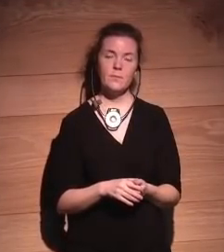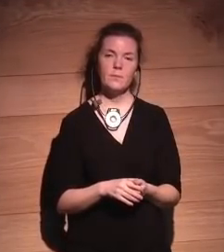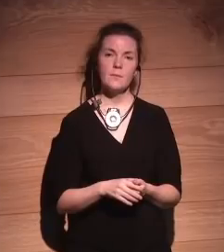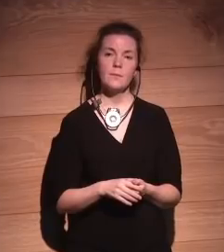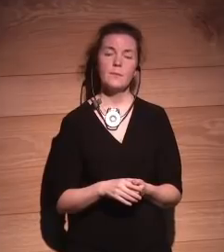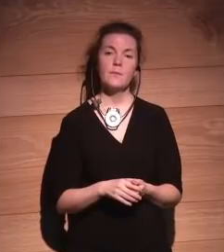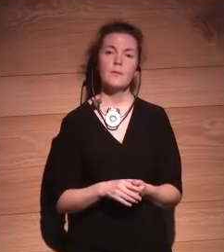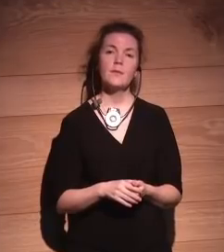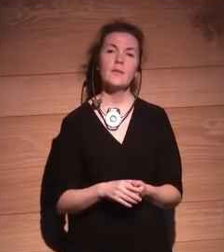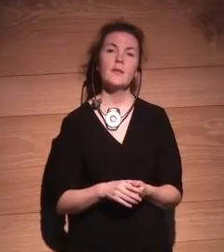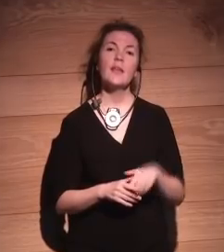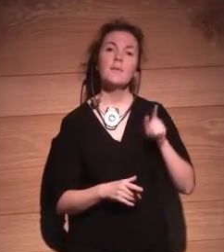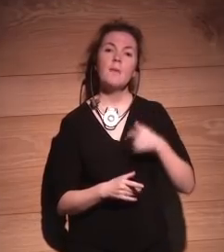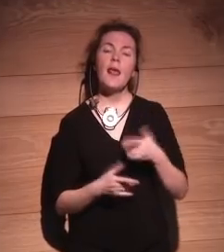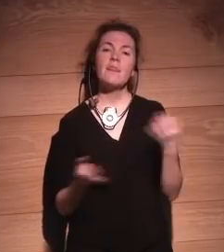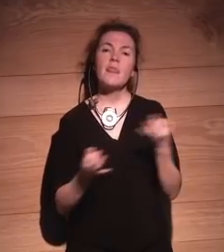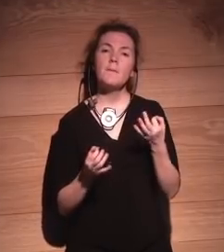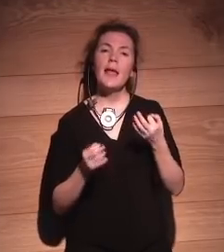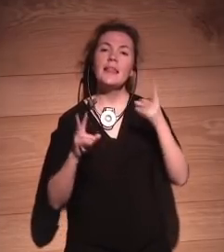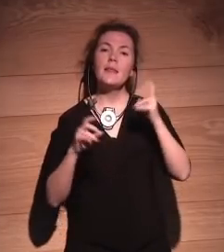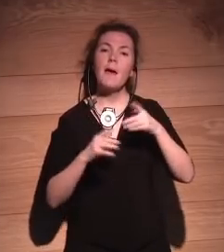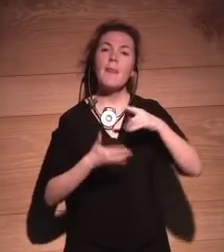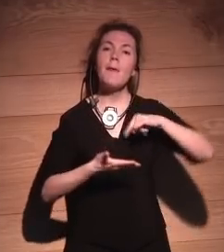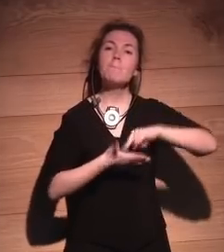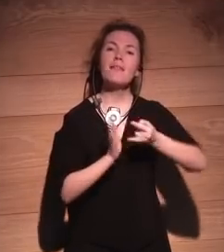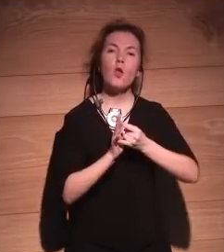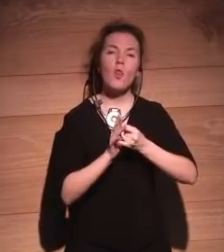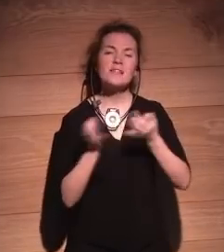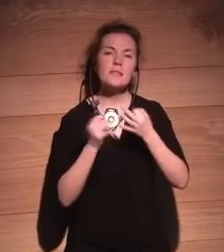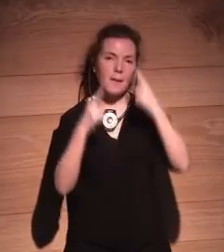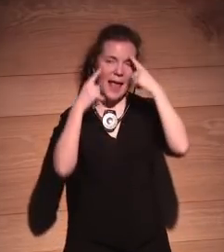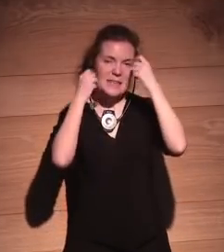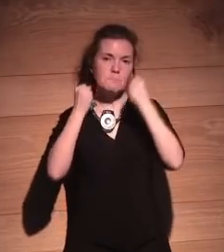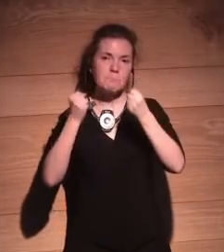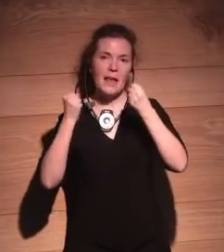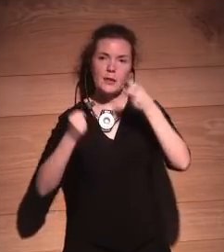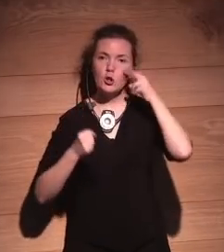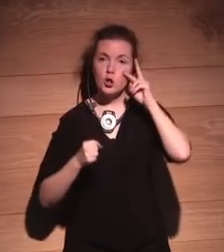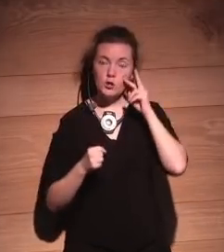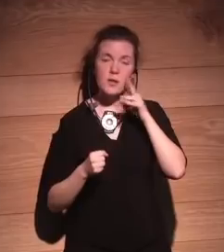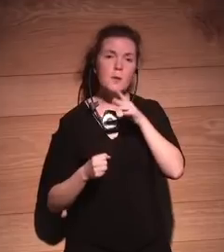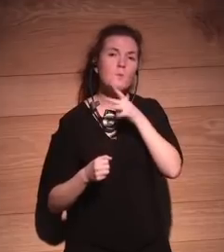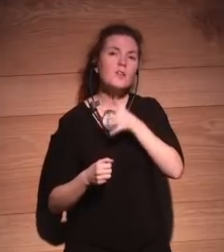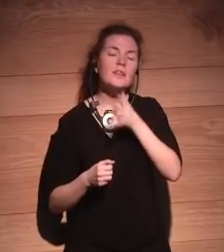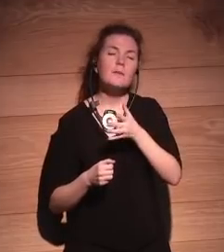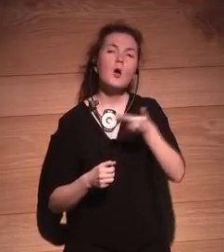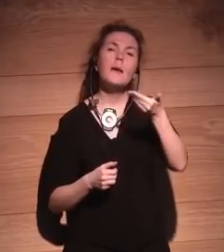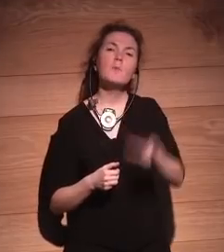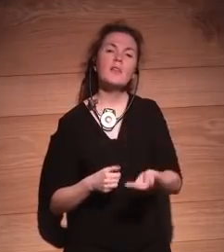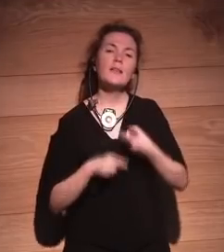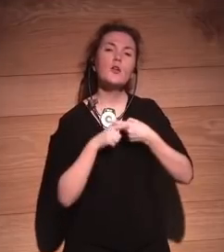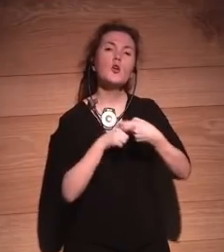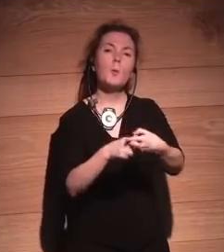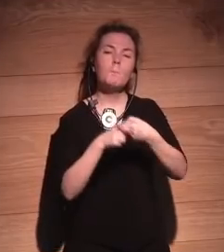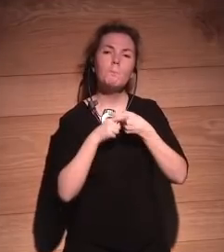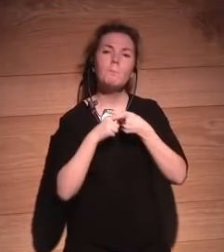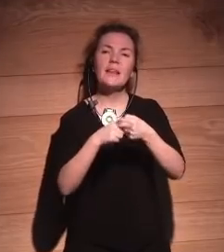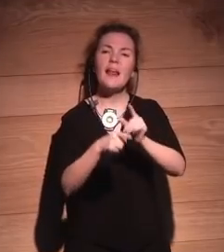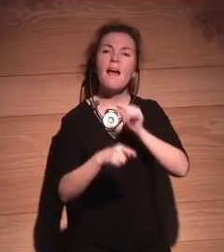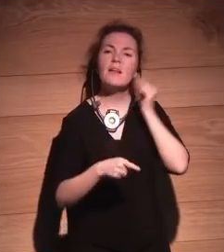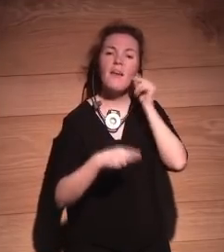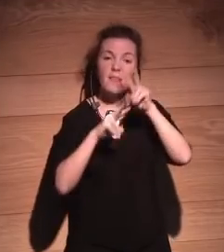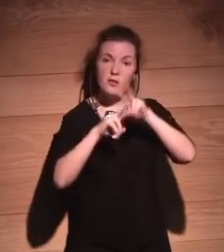Luego está ser expertos en los métodos. ¿Por qué es importante compartir la pericia de